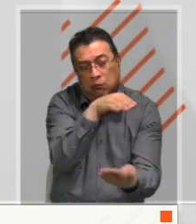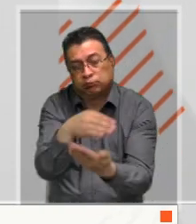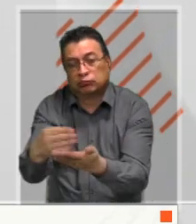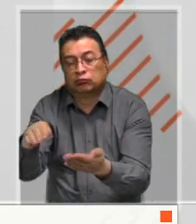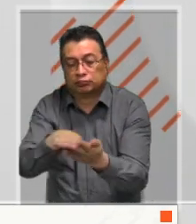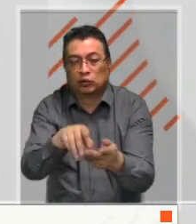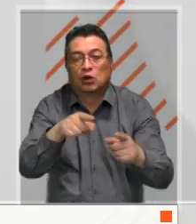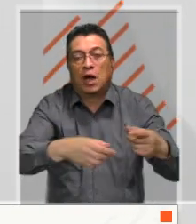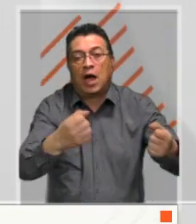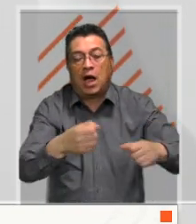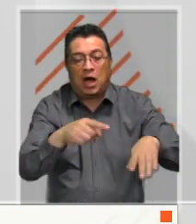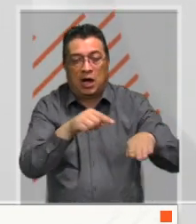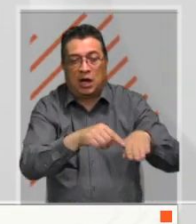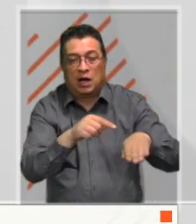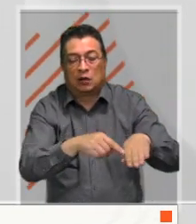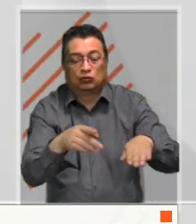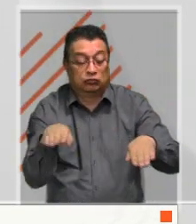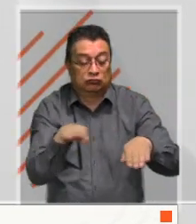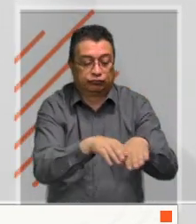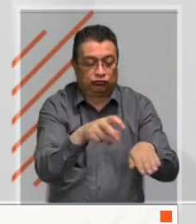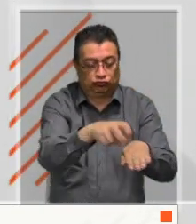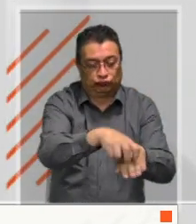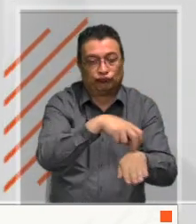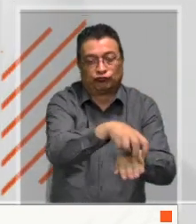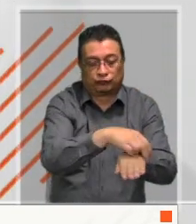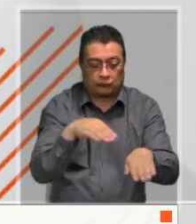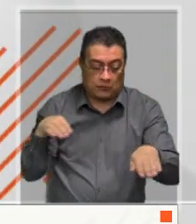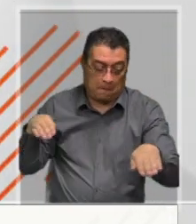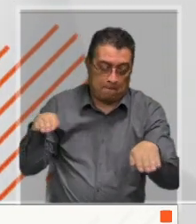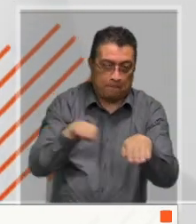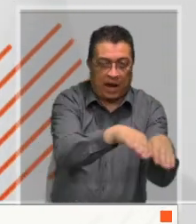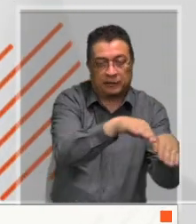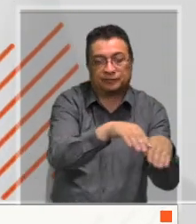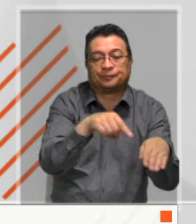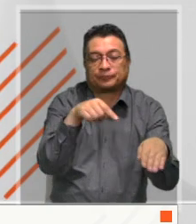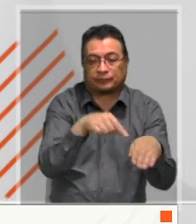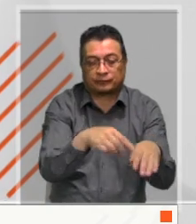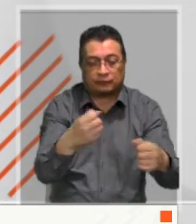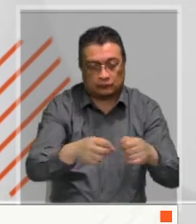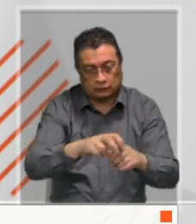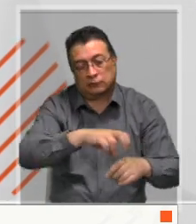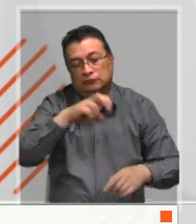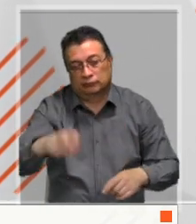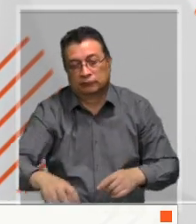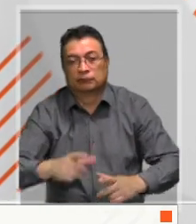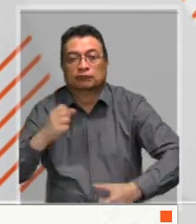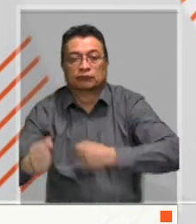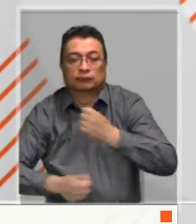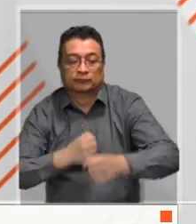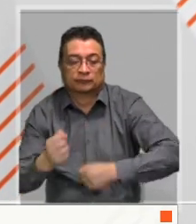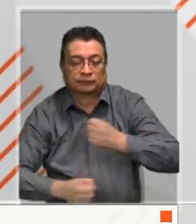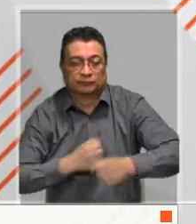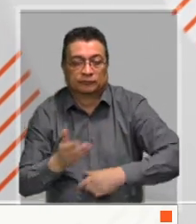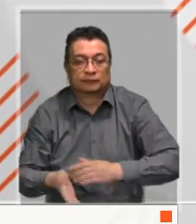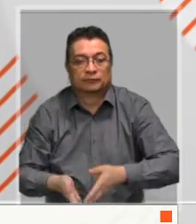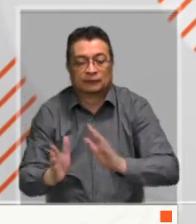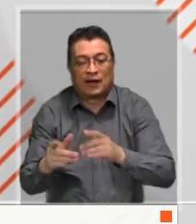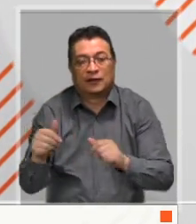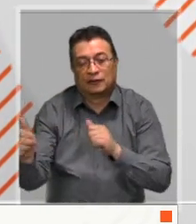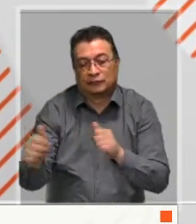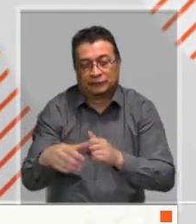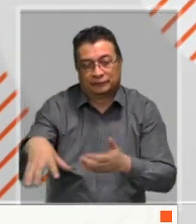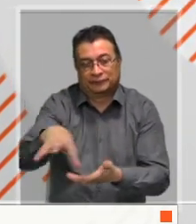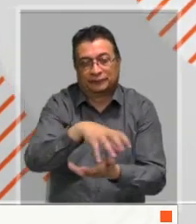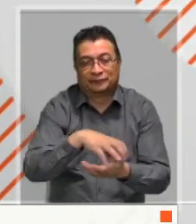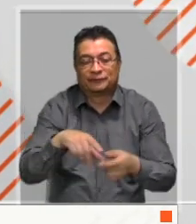se encontraba con ocupante en su interior, y el conductor de la camioneta se da la fuga por las calles aledañas que Avenida